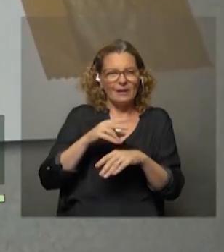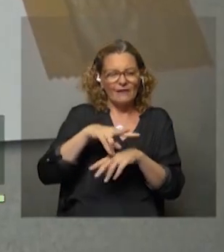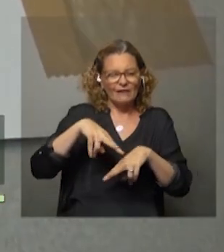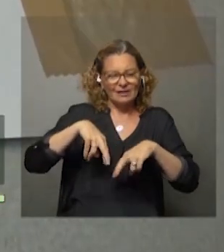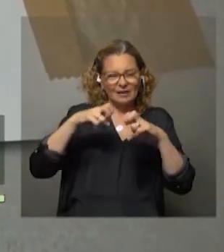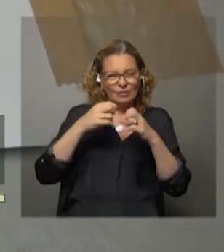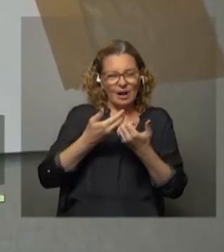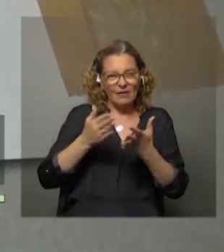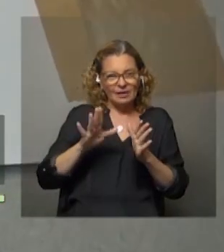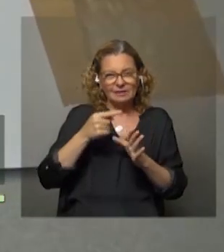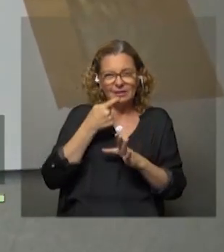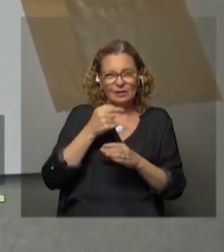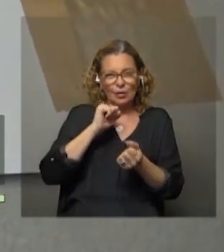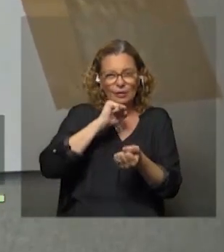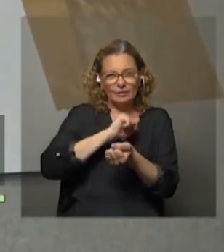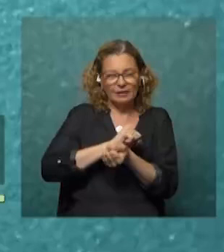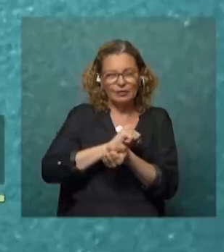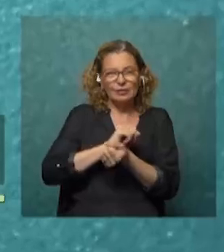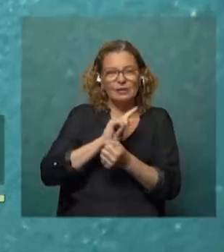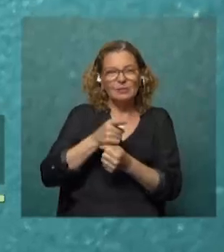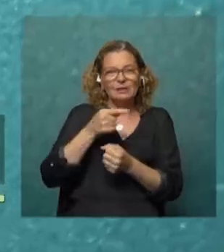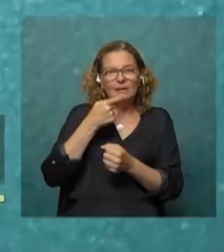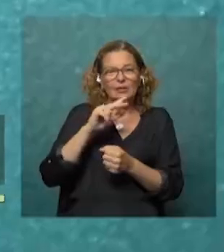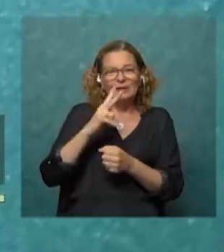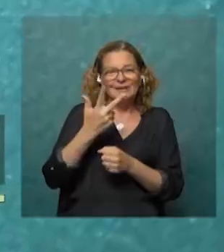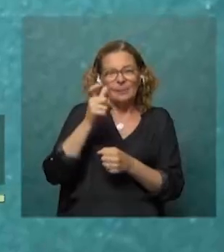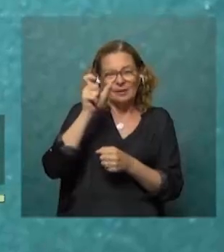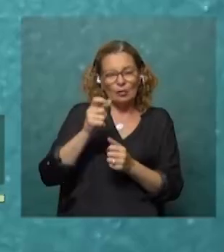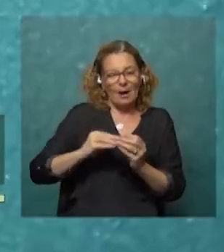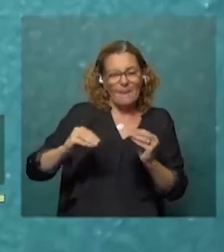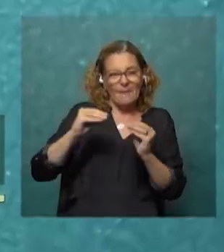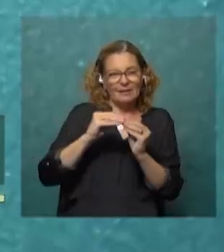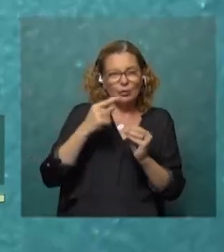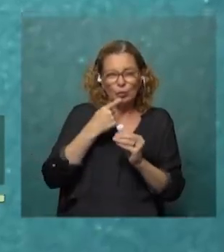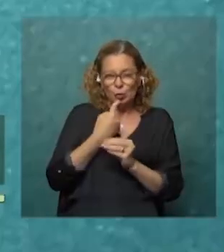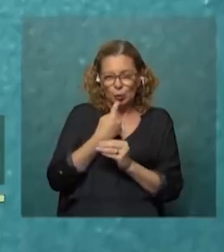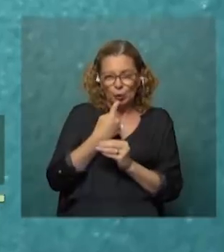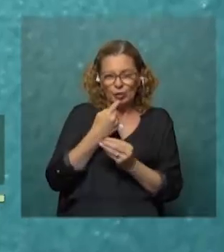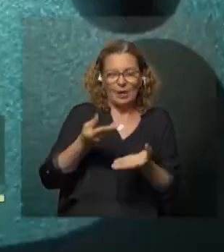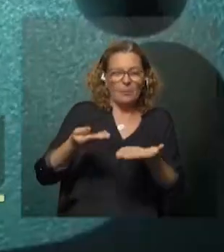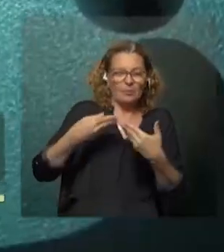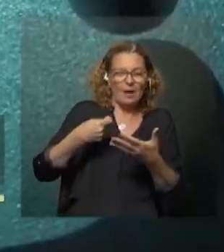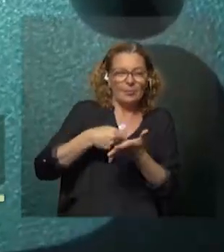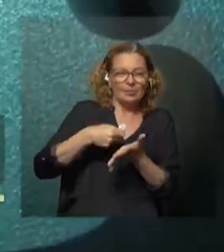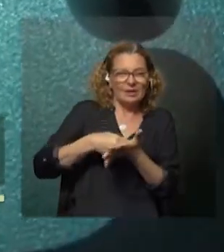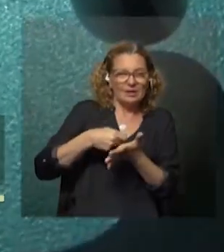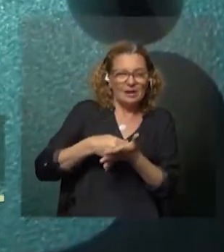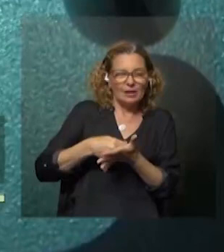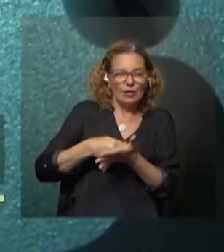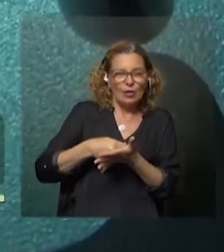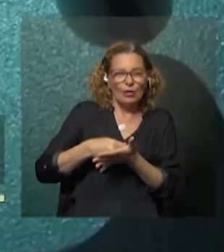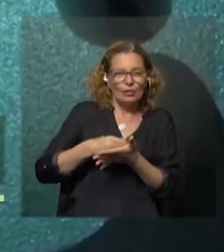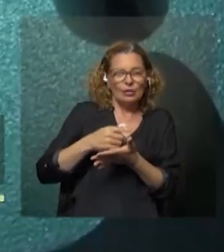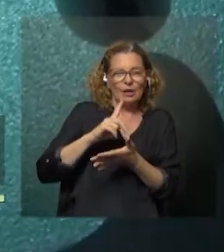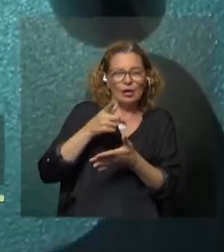fiscalía Vega provocó el arresto e imputación de Kylie y de otras tres personas sospechosas de recibir grandes sumas de dinero de un estado del